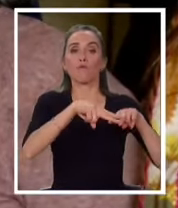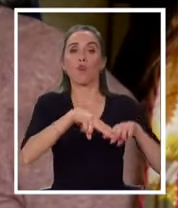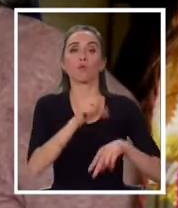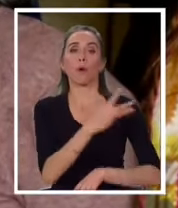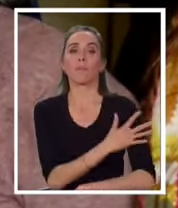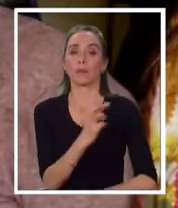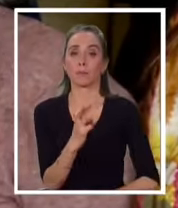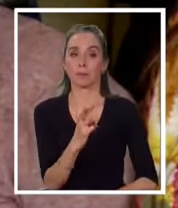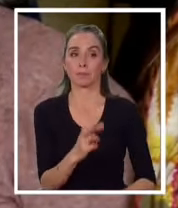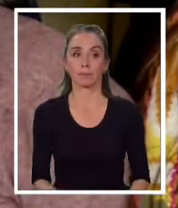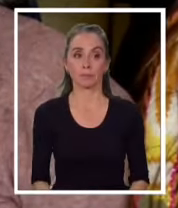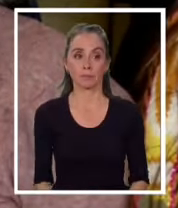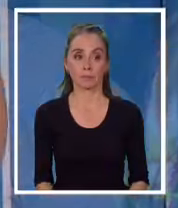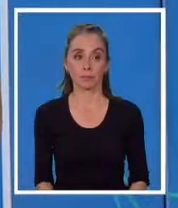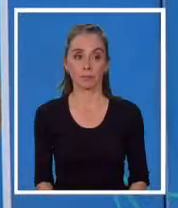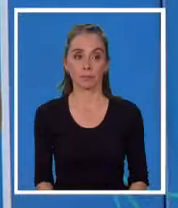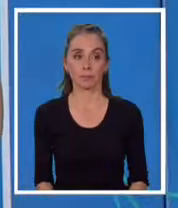pensiones.